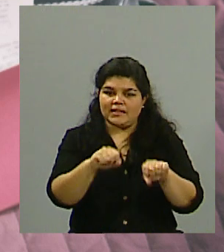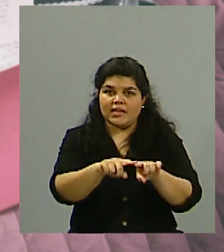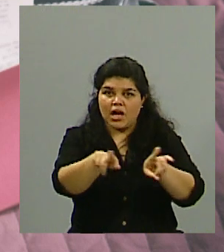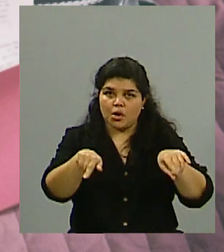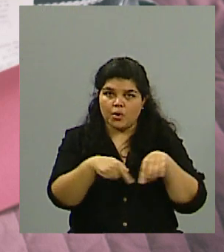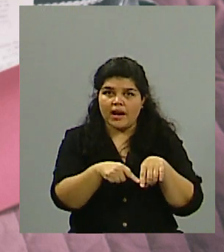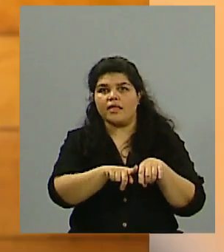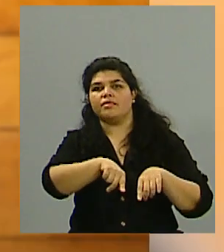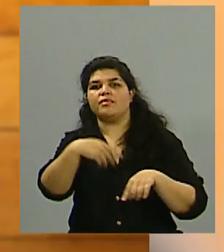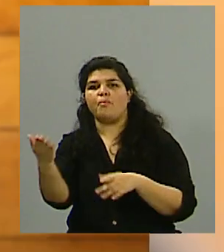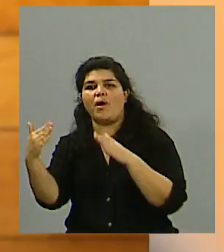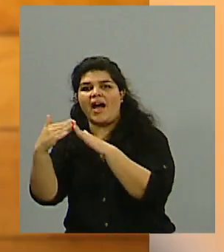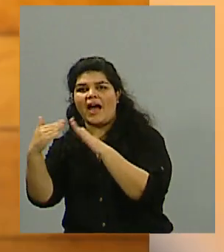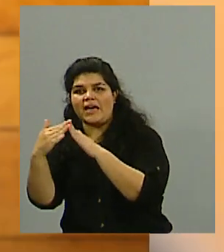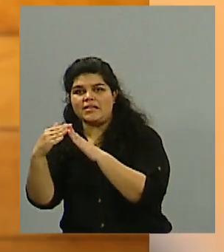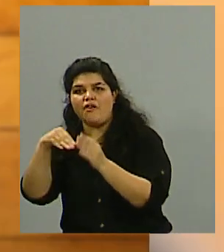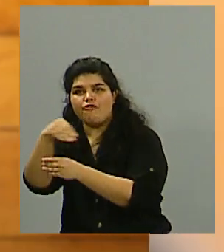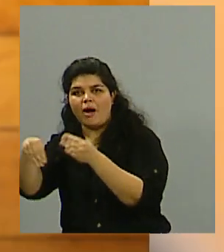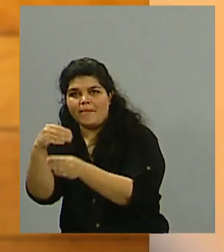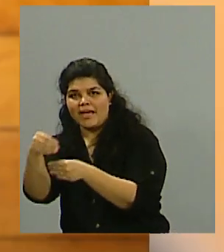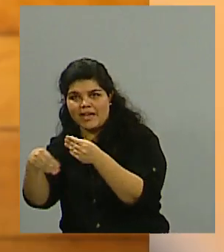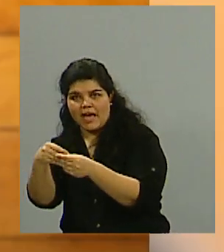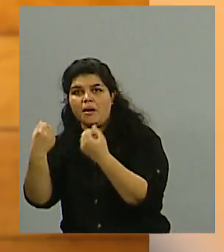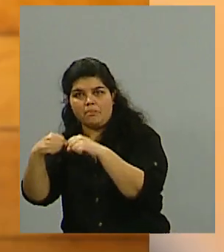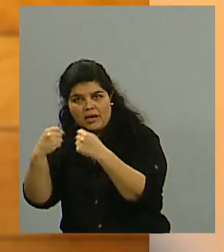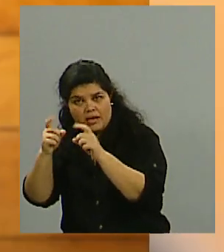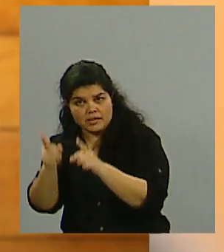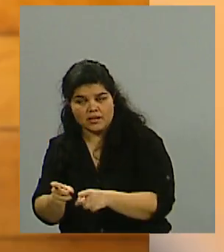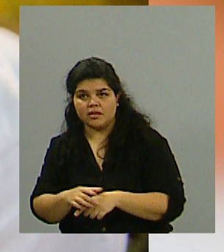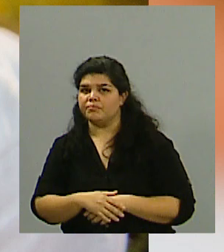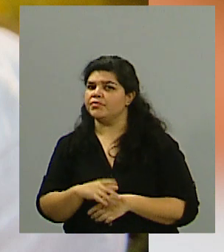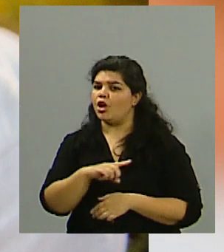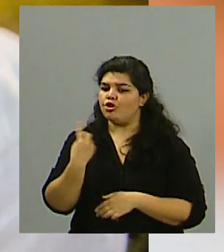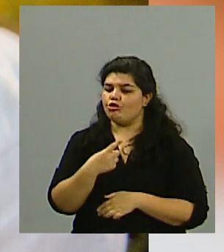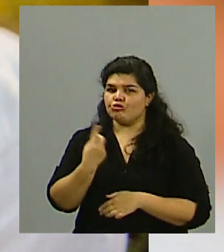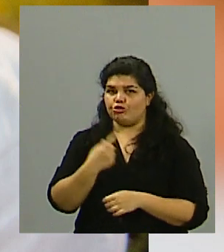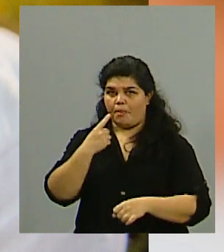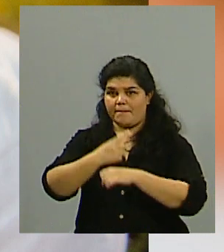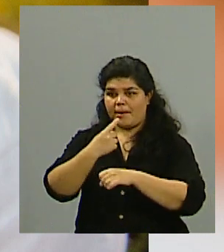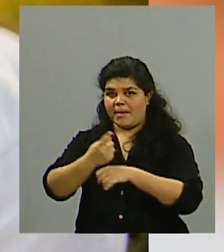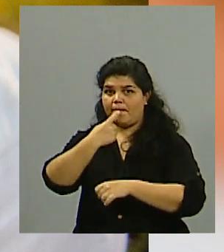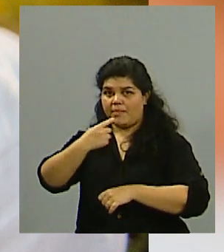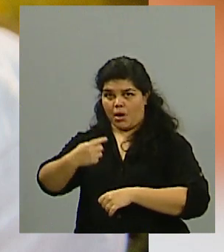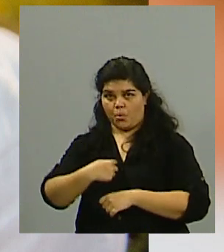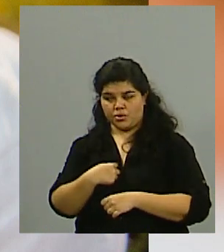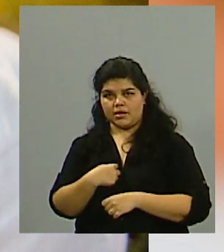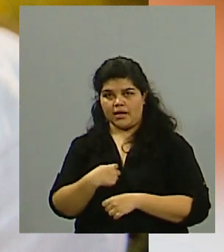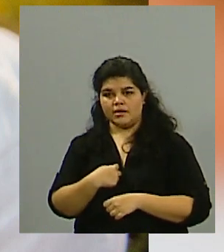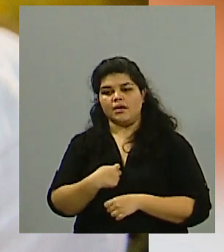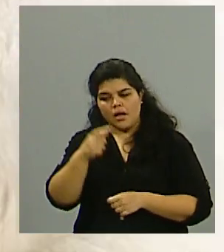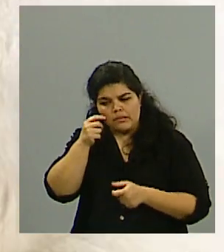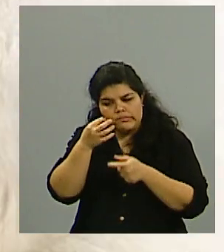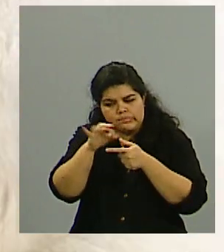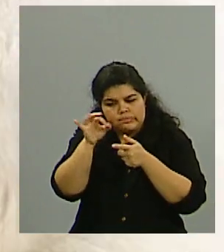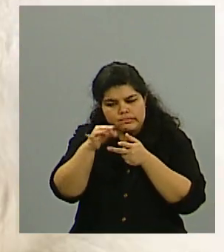es la técnica? Nosotros normalmente en una primera consulta evaluamos al paciente, si es derivado por traumatólogos, neurólogos, hacemos